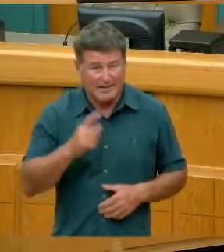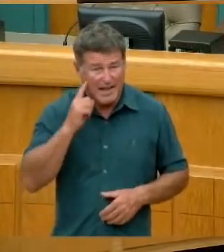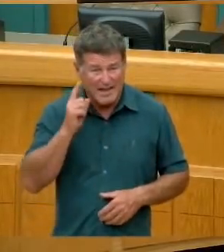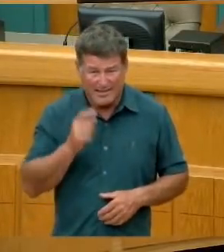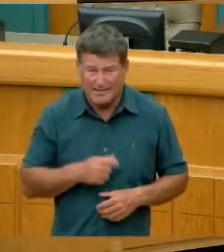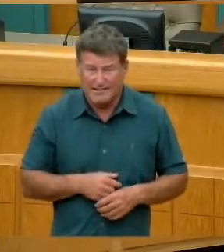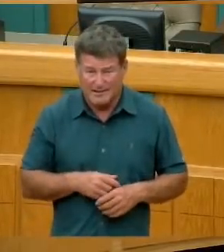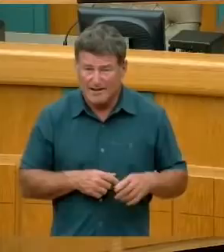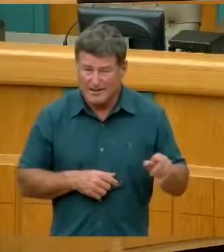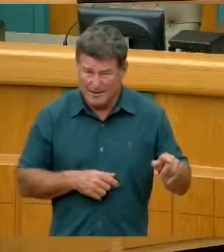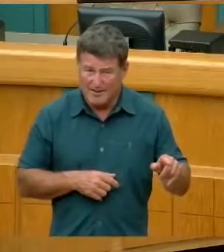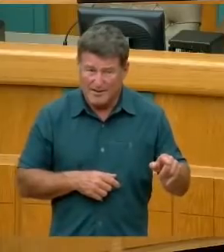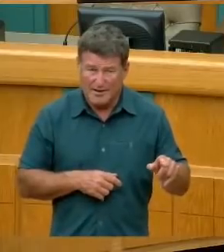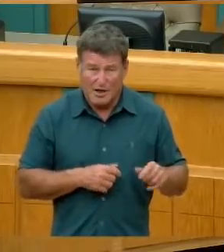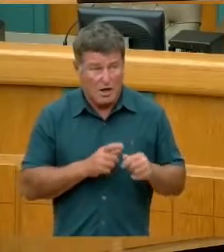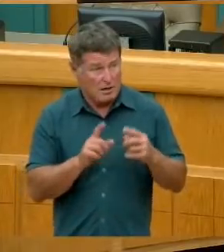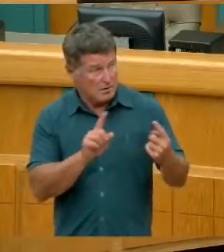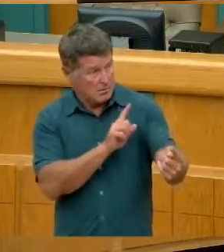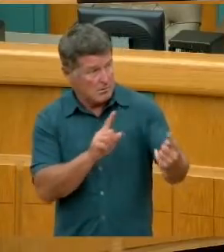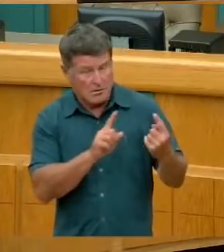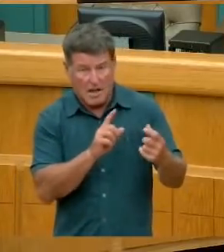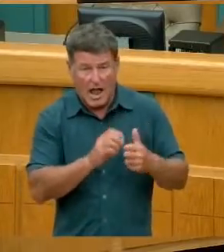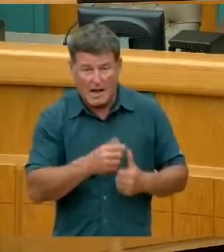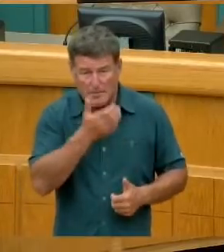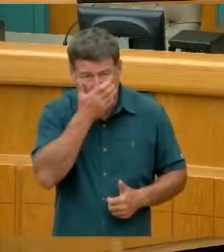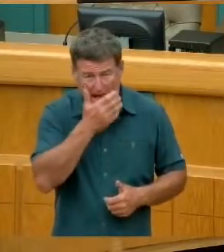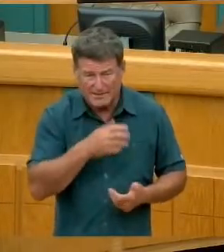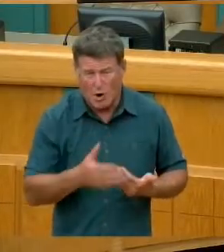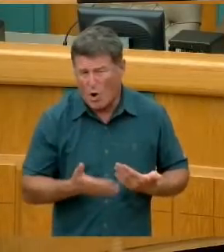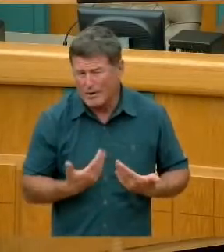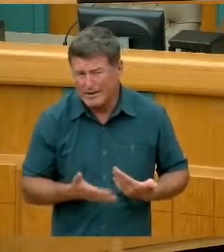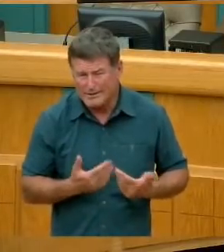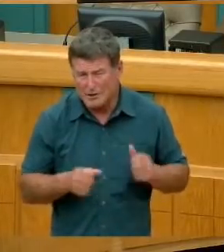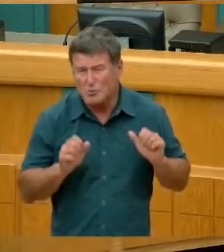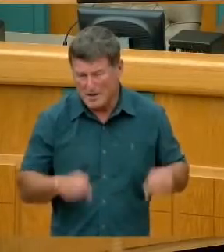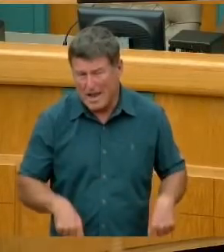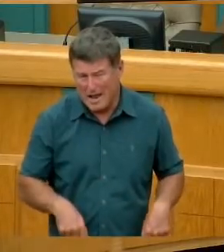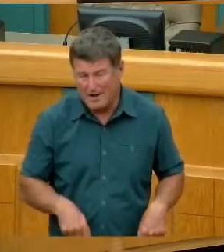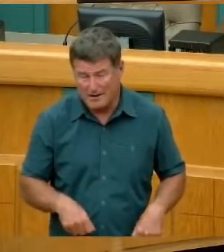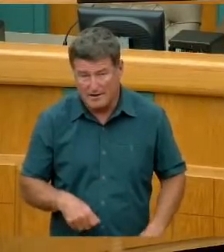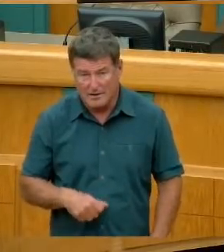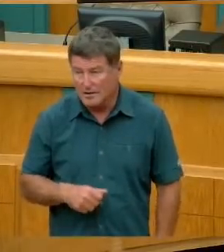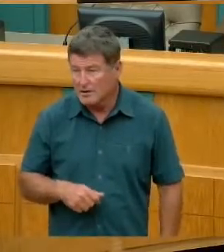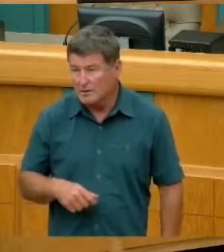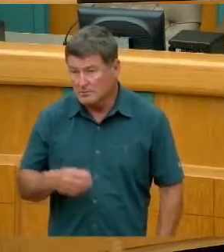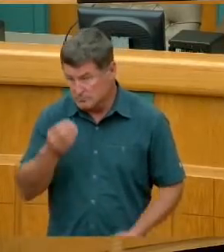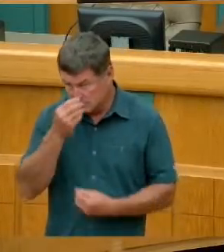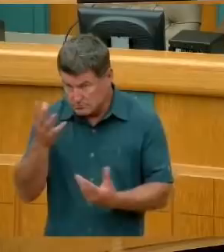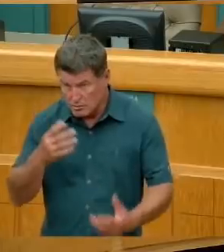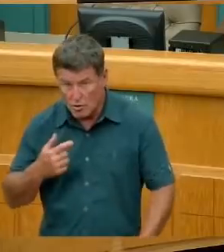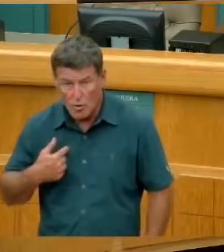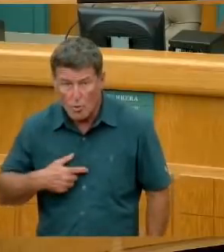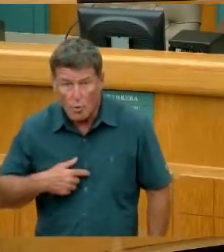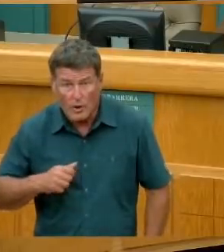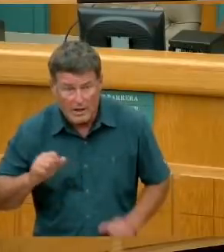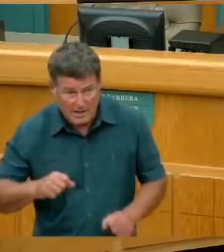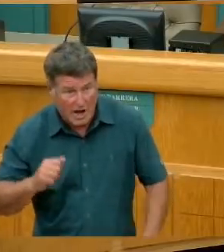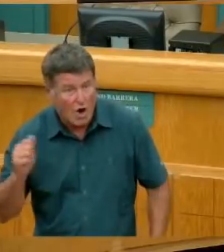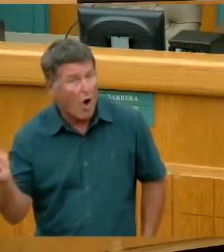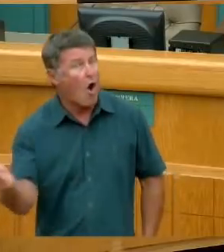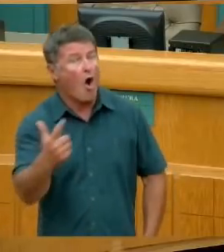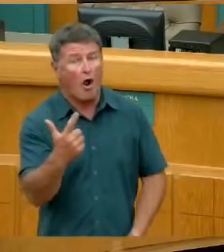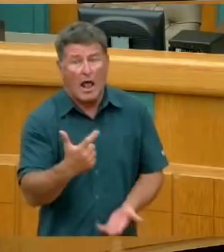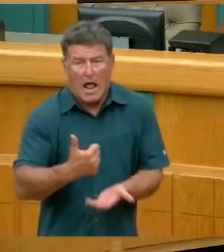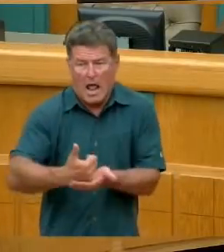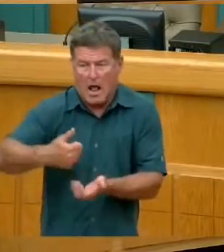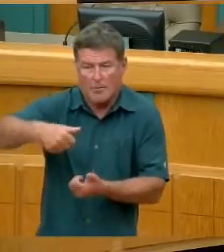I think wearing a mask and social distancing would have to be in that column. Surely we can all find it in us to